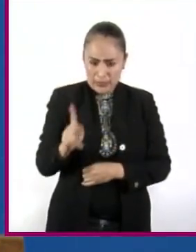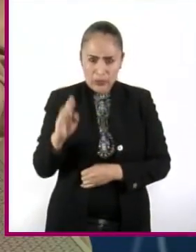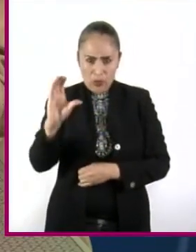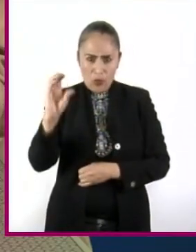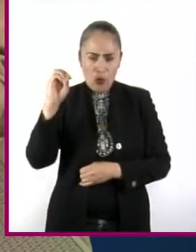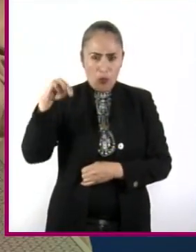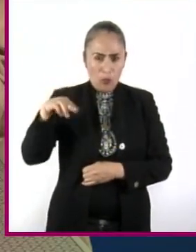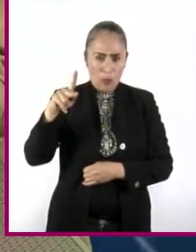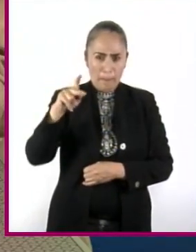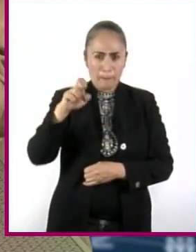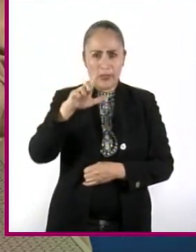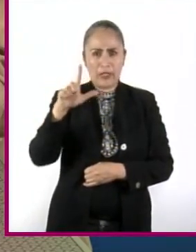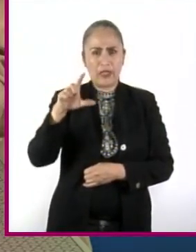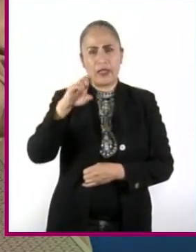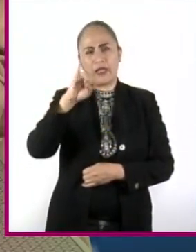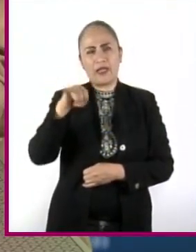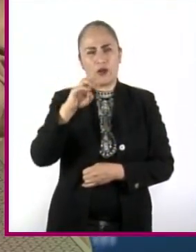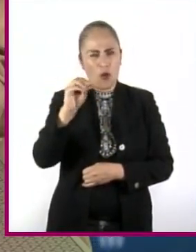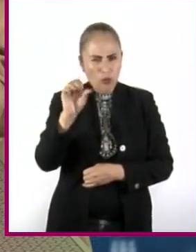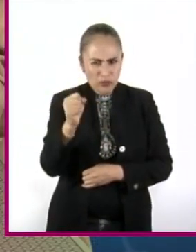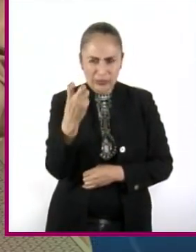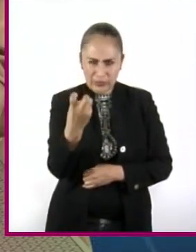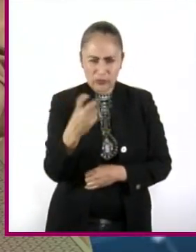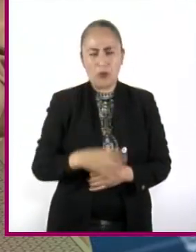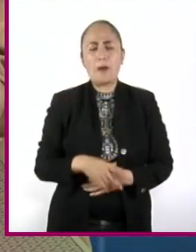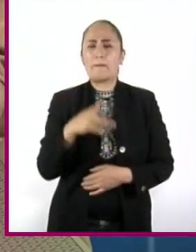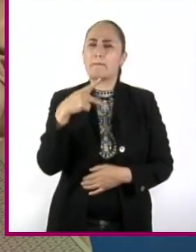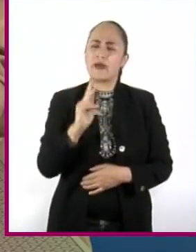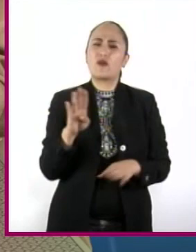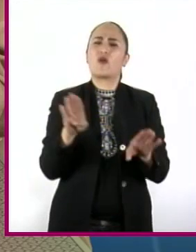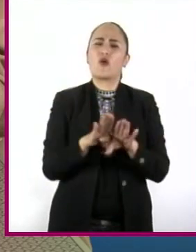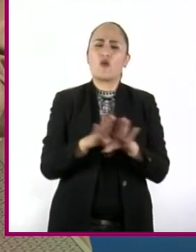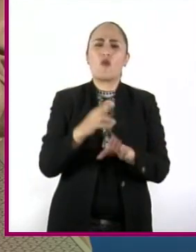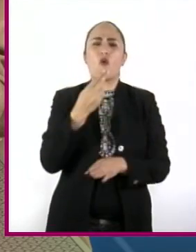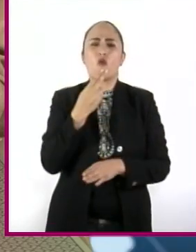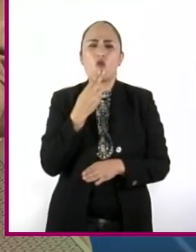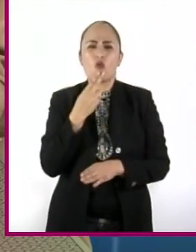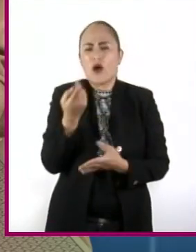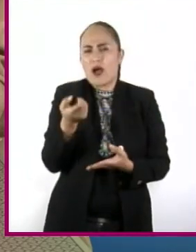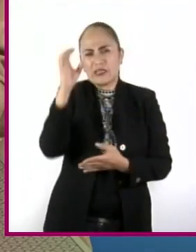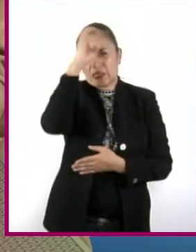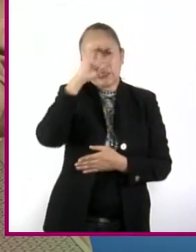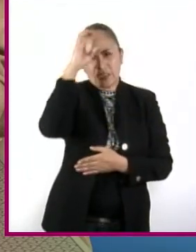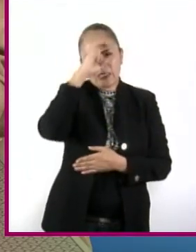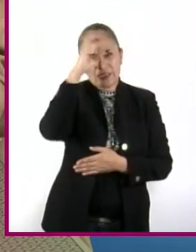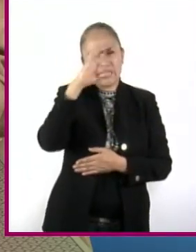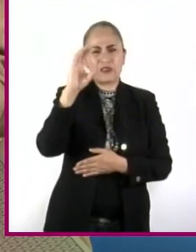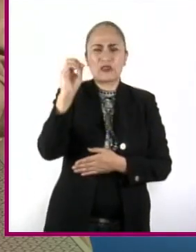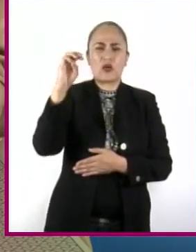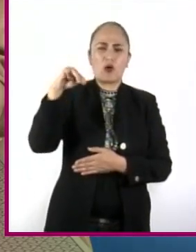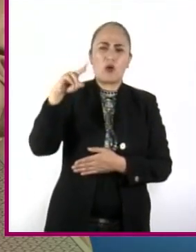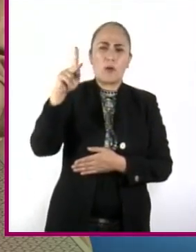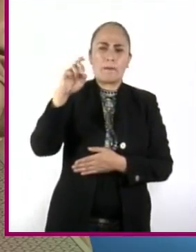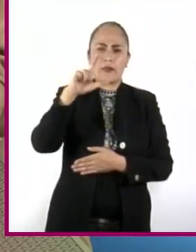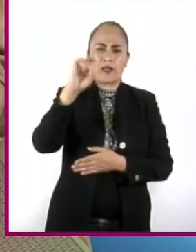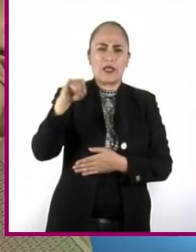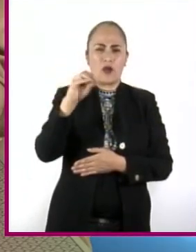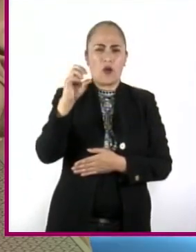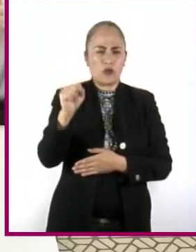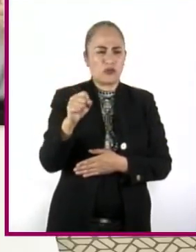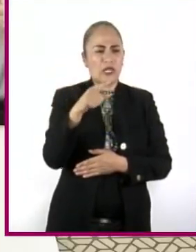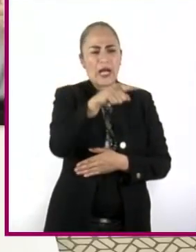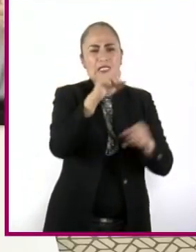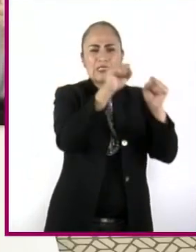sociedades, pero ¿cómo aplicamos los conocimientos de las ciencias de la complejidad en algo como los sistemas